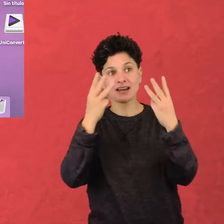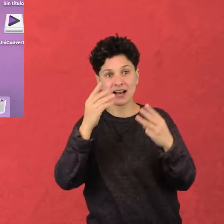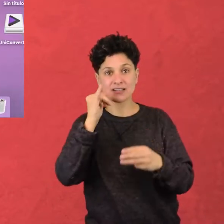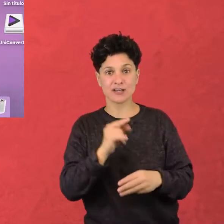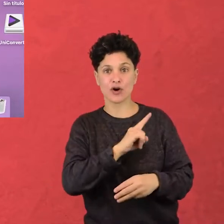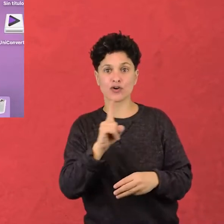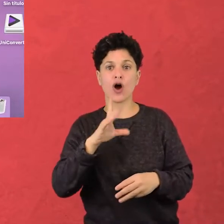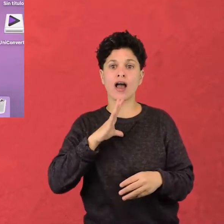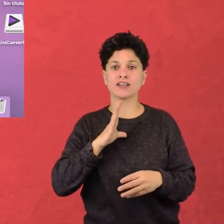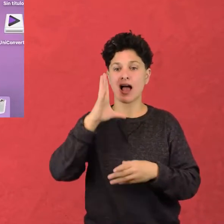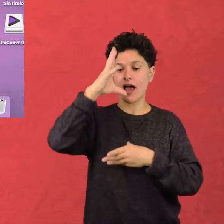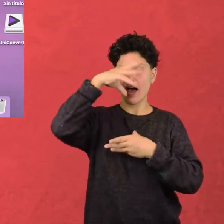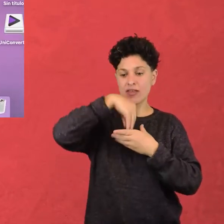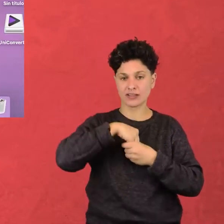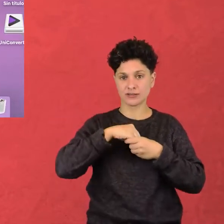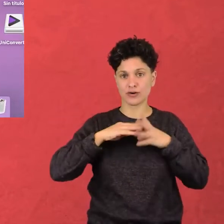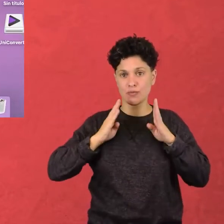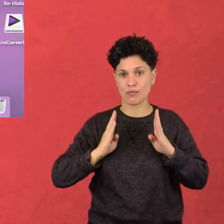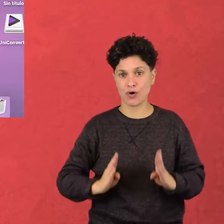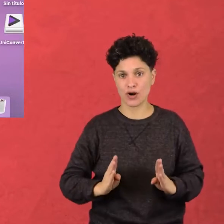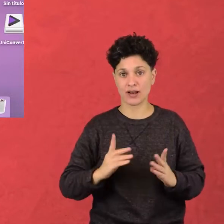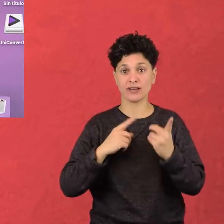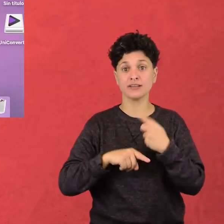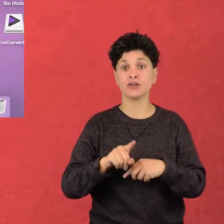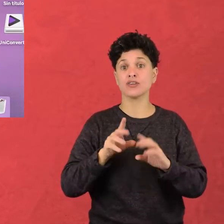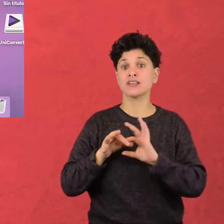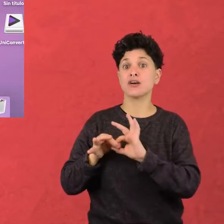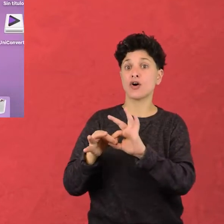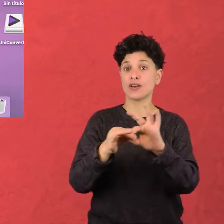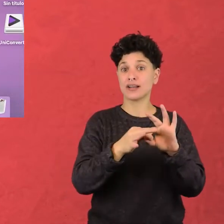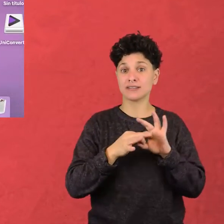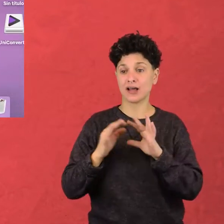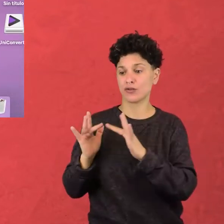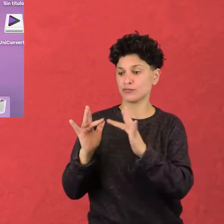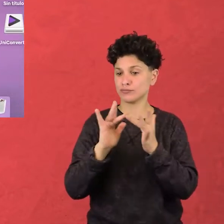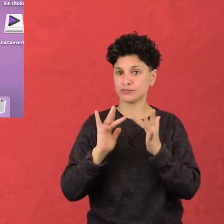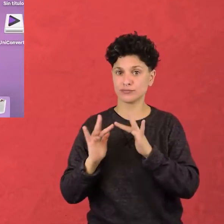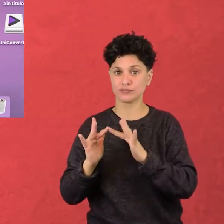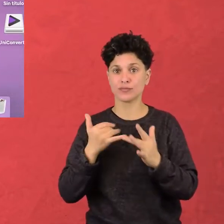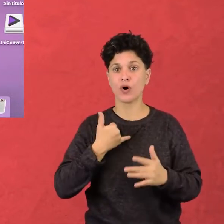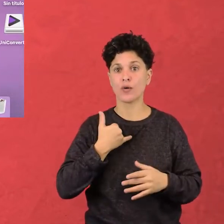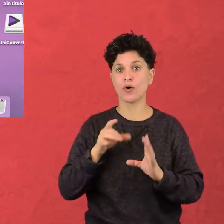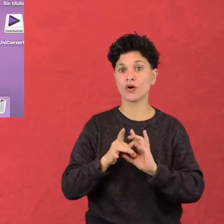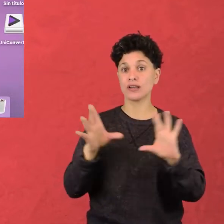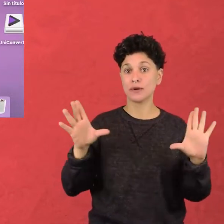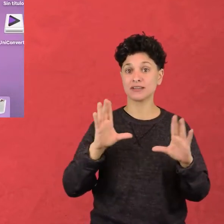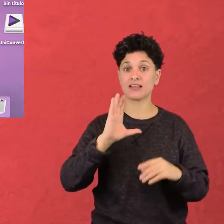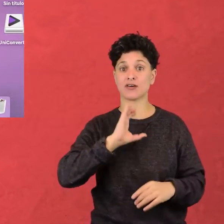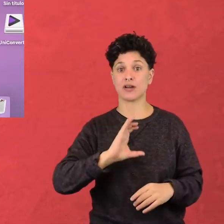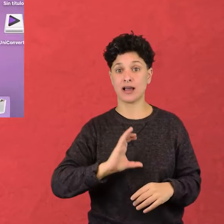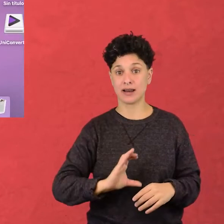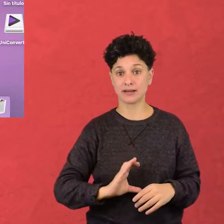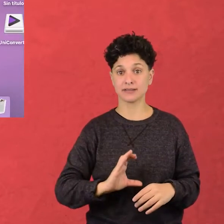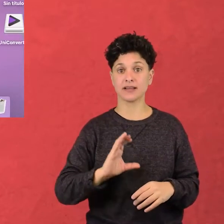moralizado. Fíjense cómo están conectados los conceptos de libertad,